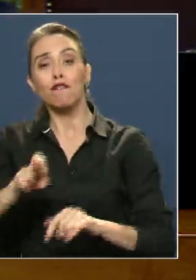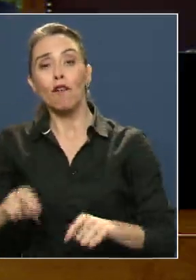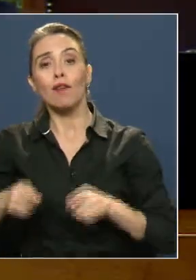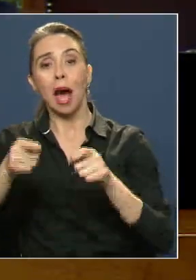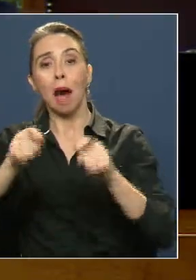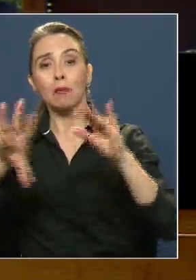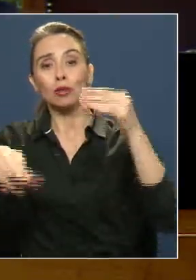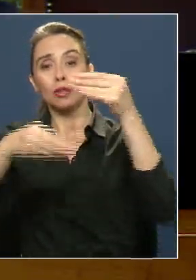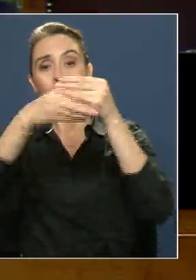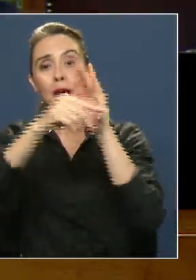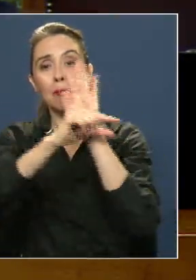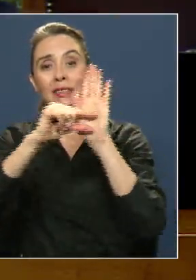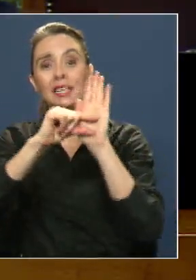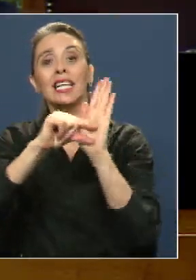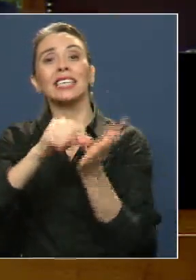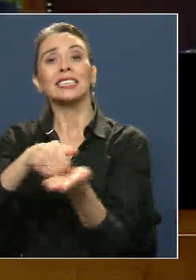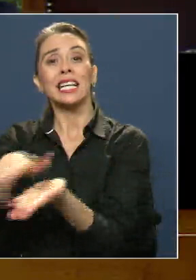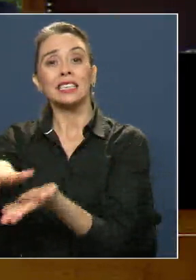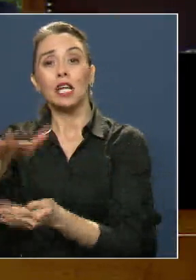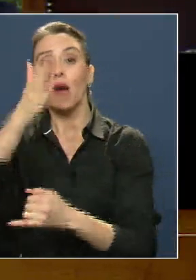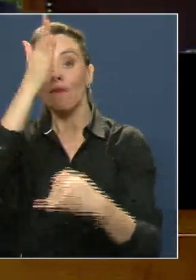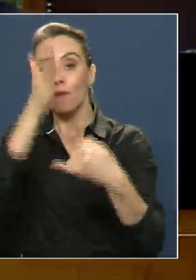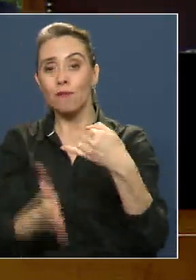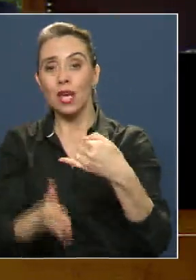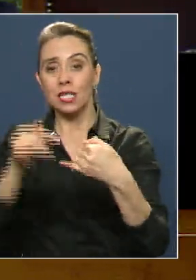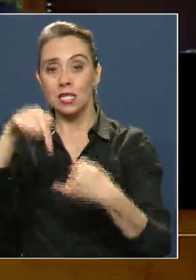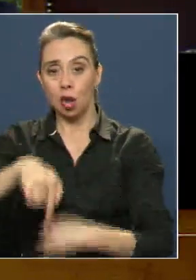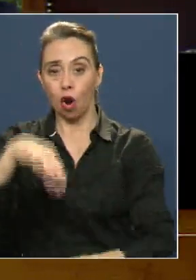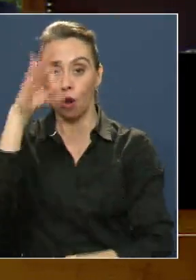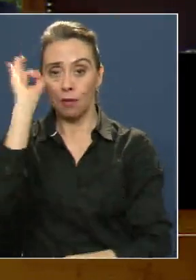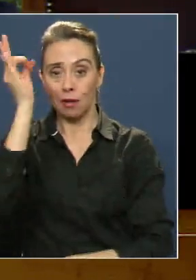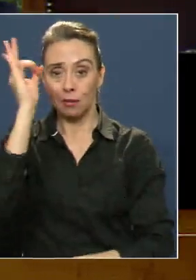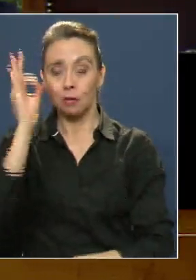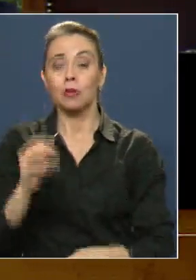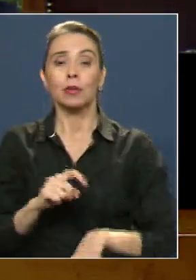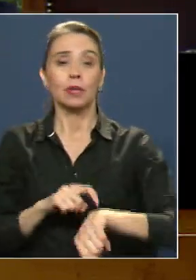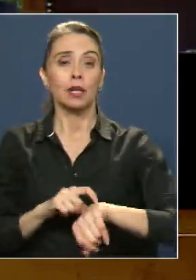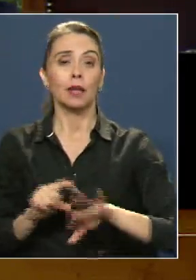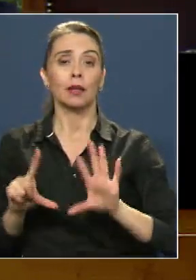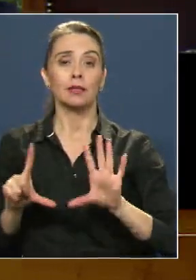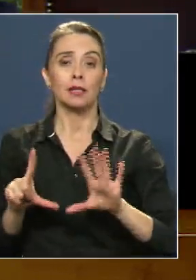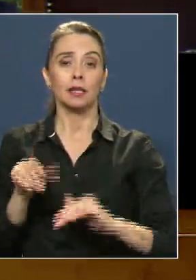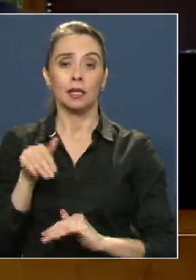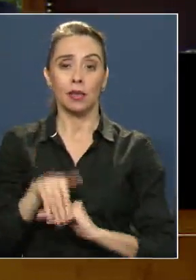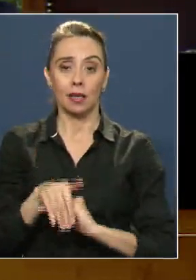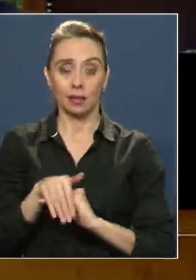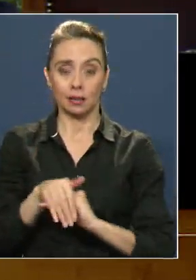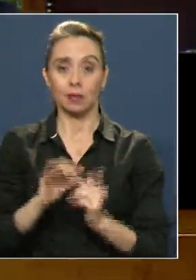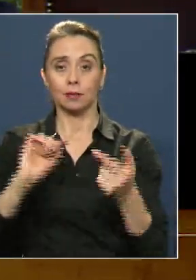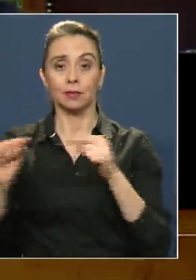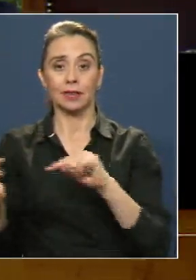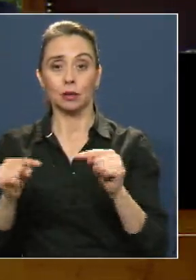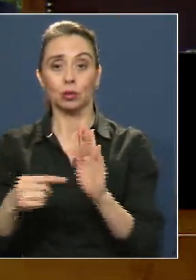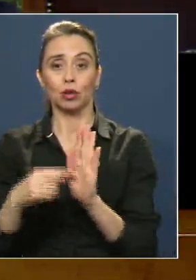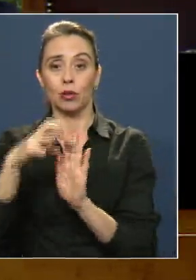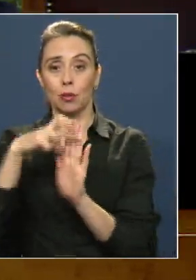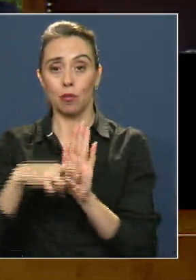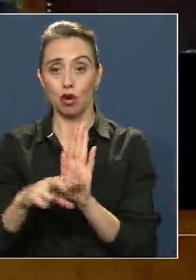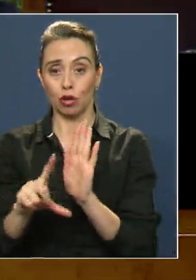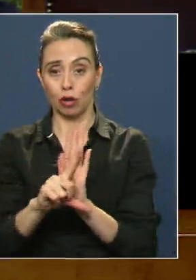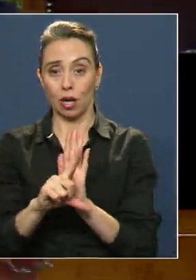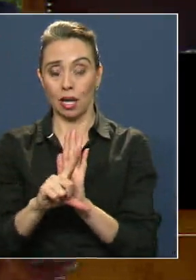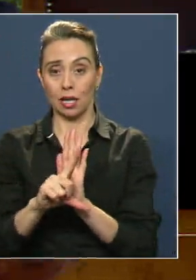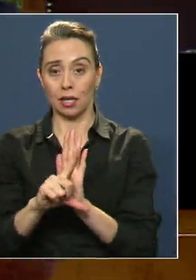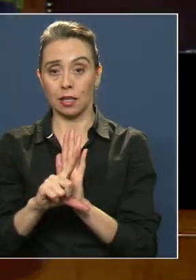indicaciones rechazadas vence hoy en la presente sesión a las 19 horas. Y para la discusión de este proyecto